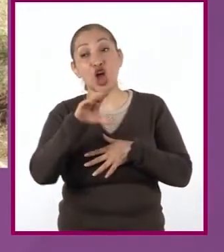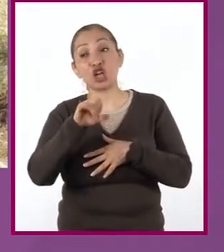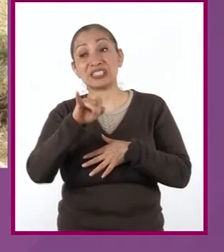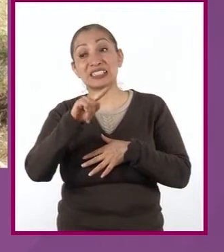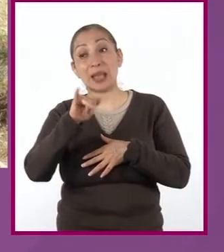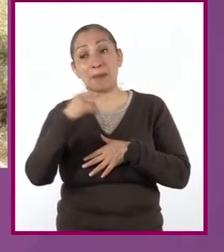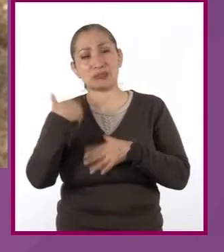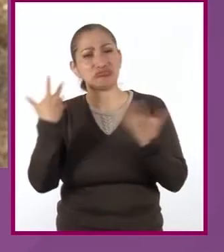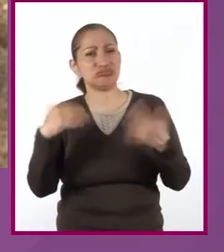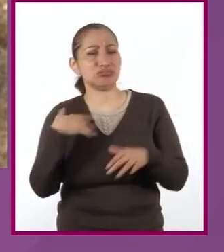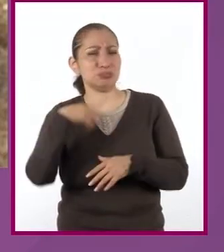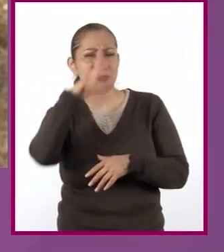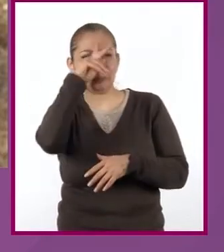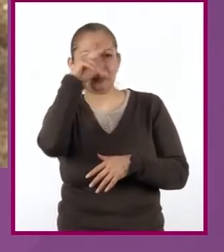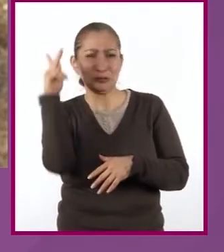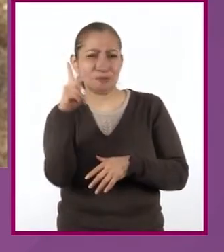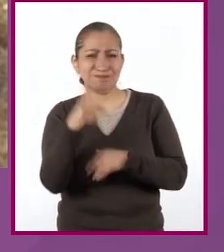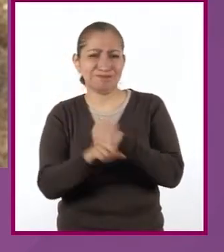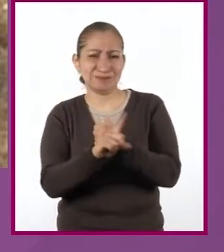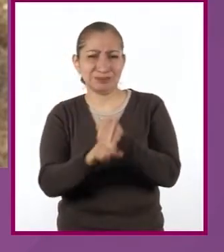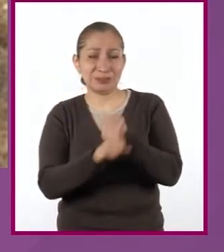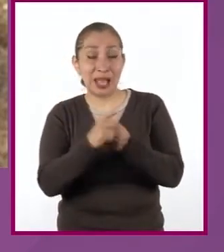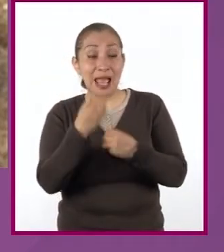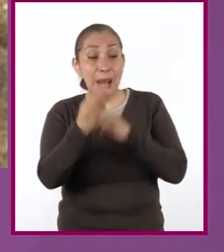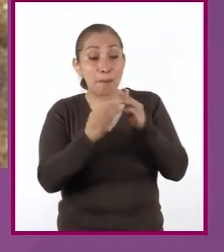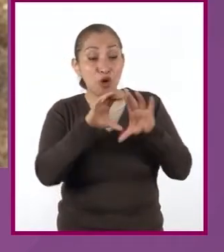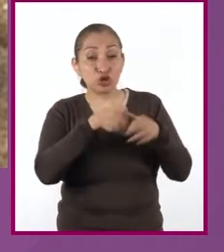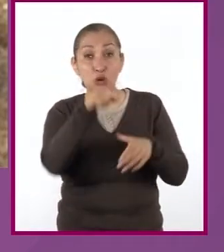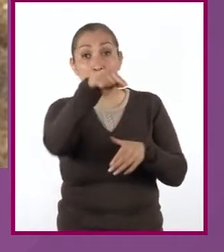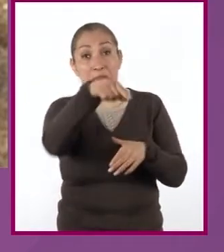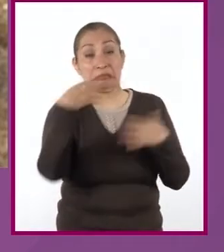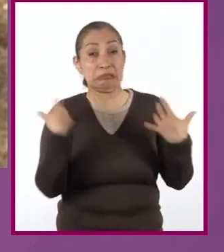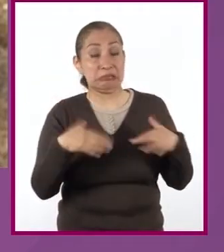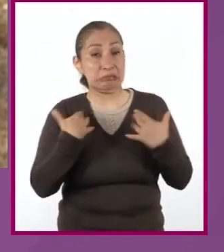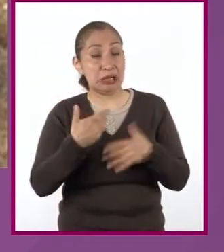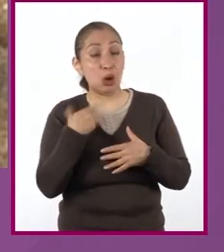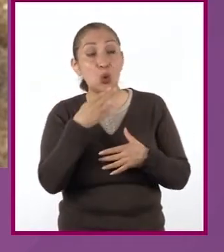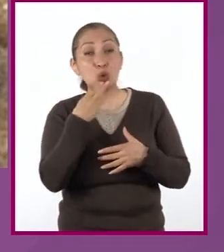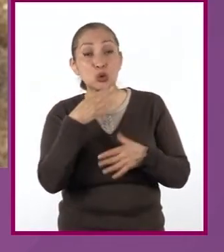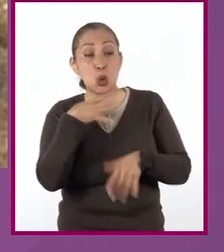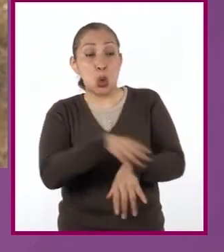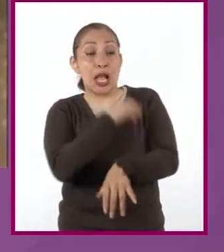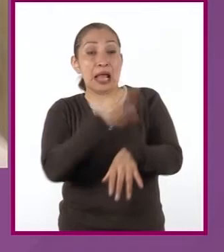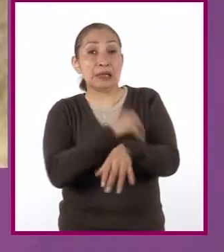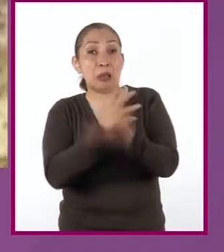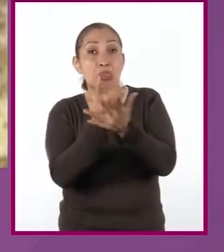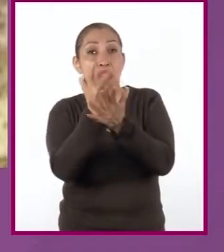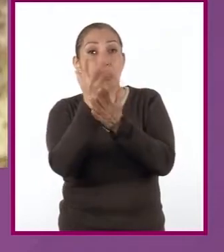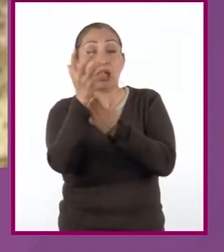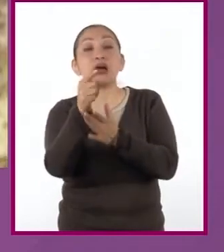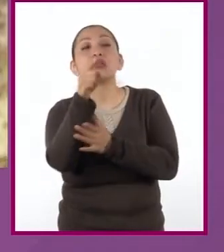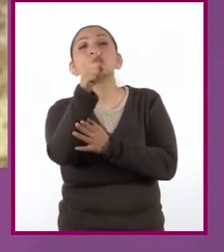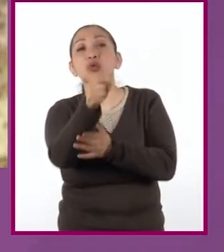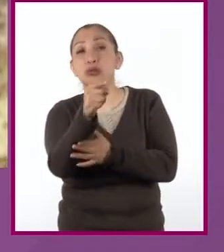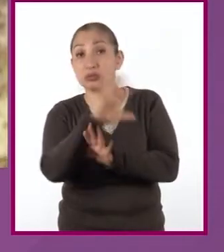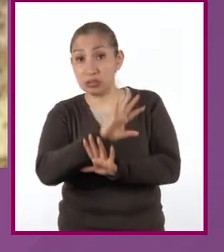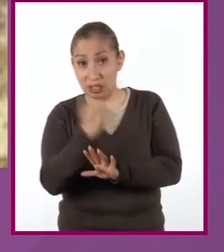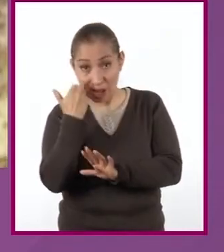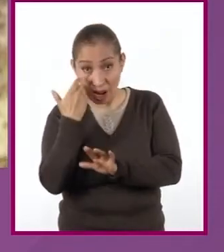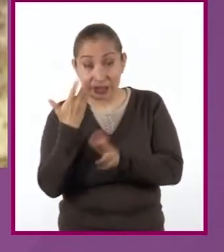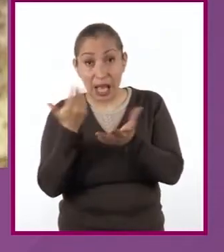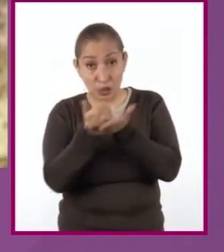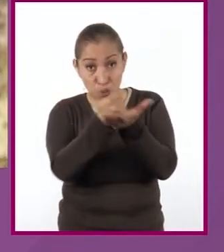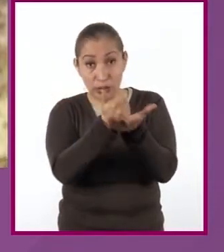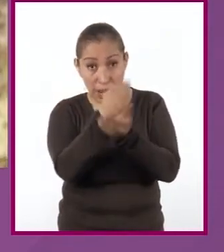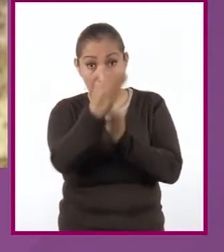es muy elevado. Por tanto, la Tierra está pagando las consecuencias de un consumo energético irresponsable. ¿Y tú, estás dispuesto a hacer algo